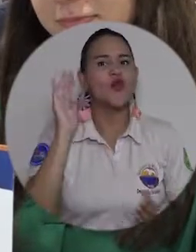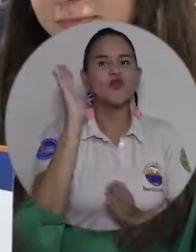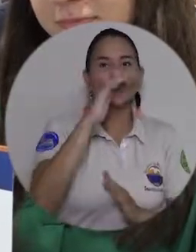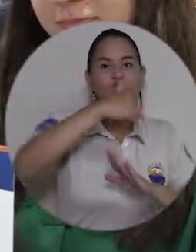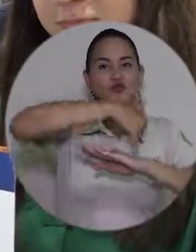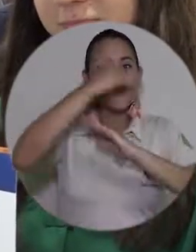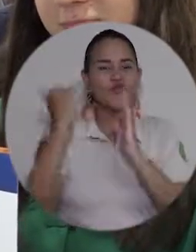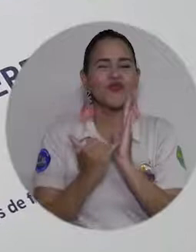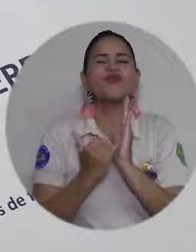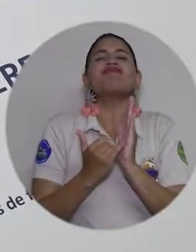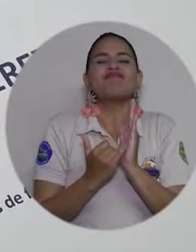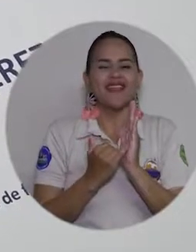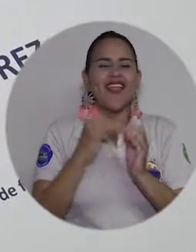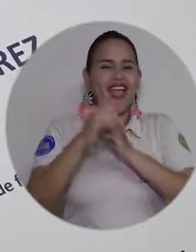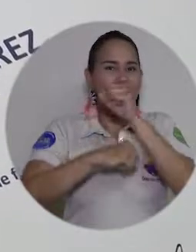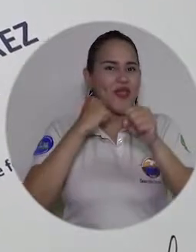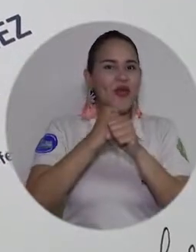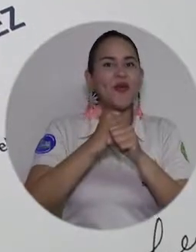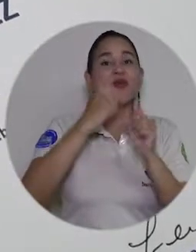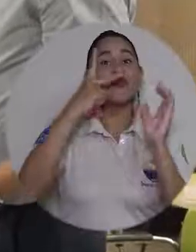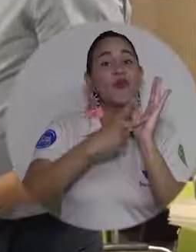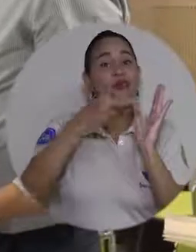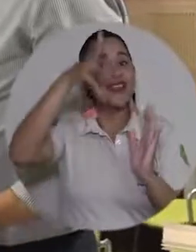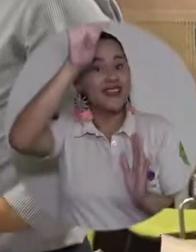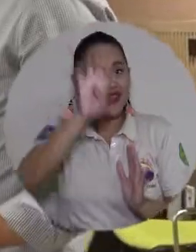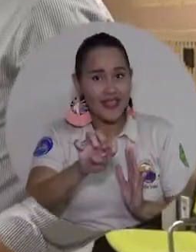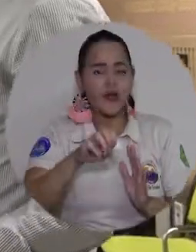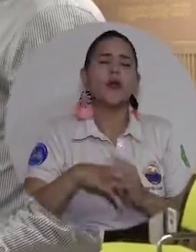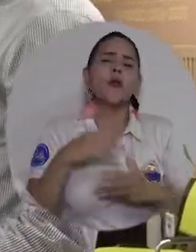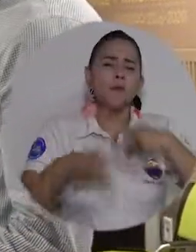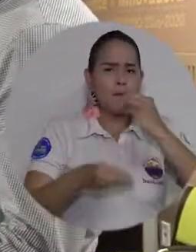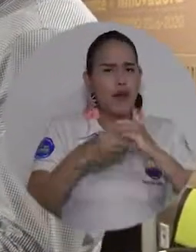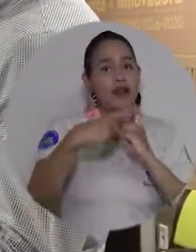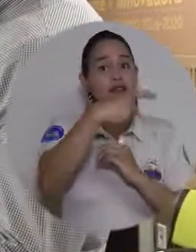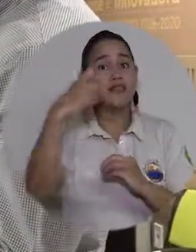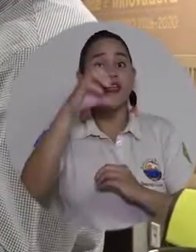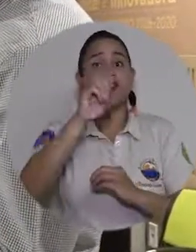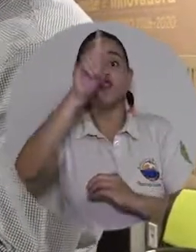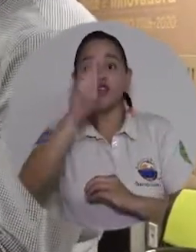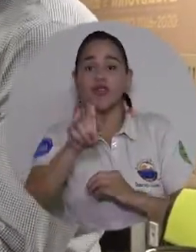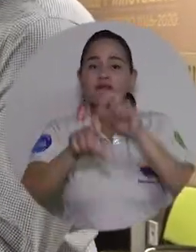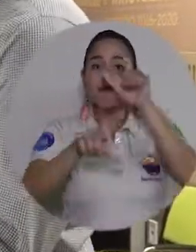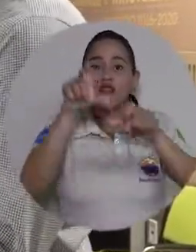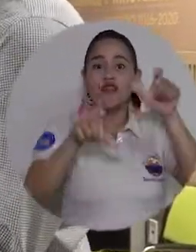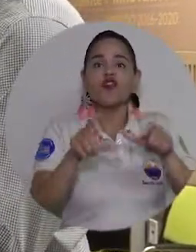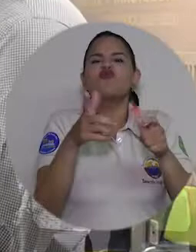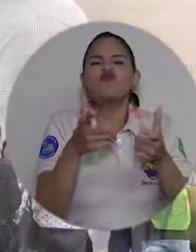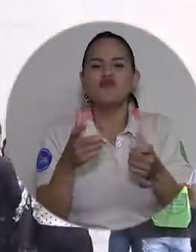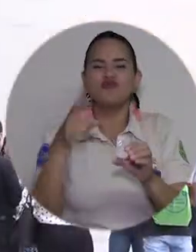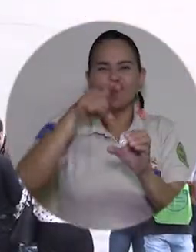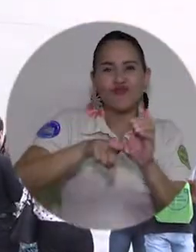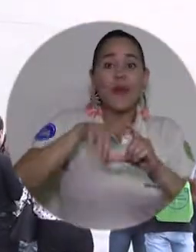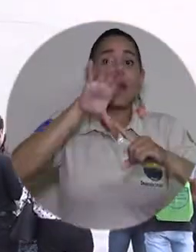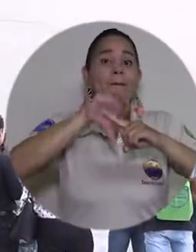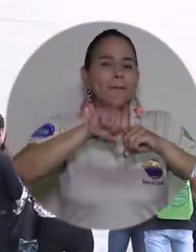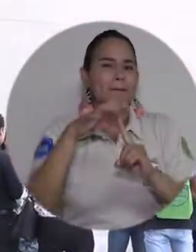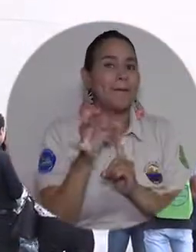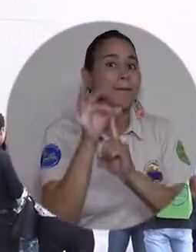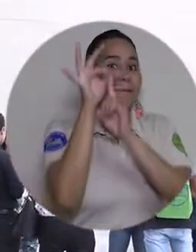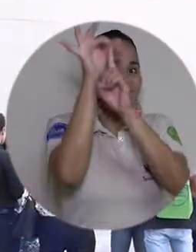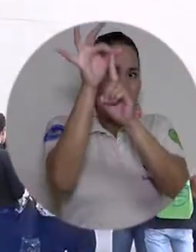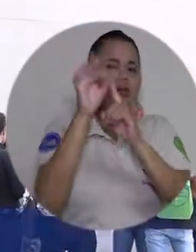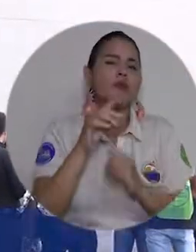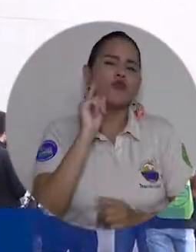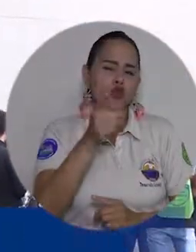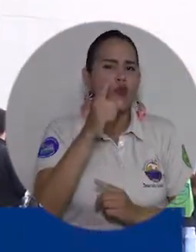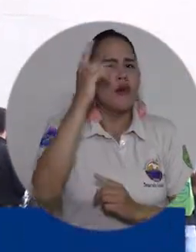pruebas de Estado ICFES 2019 y a 106 que lograron obtener un cupo especial por programa académico. Este tipo de oportunidades son muy